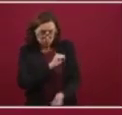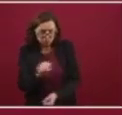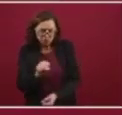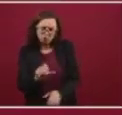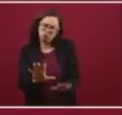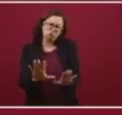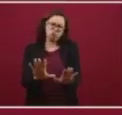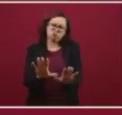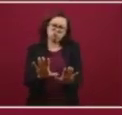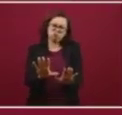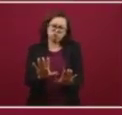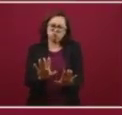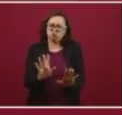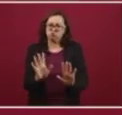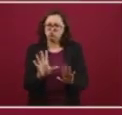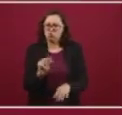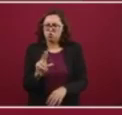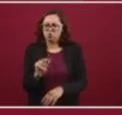el que